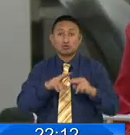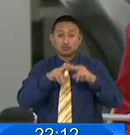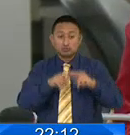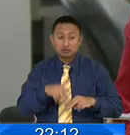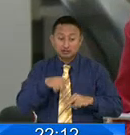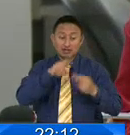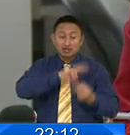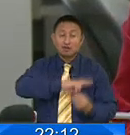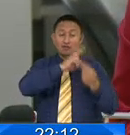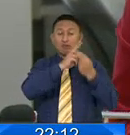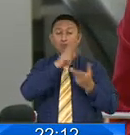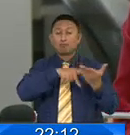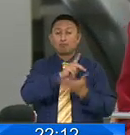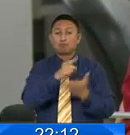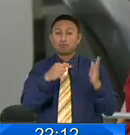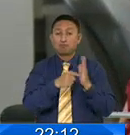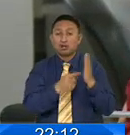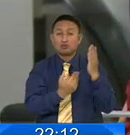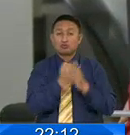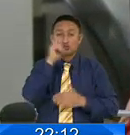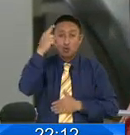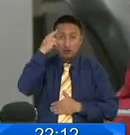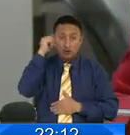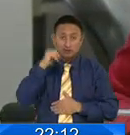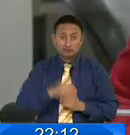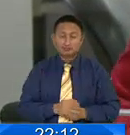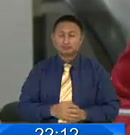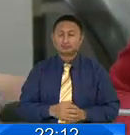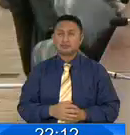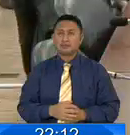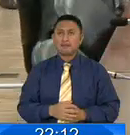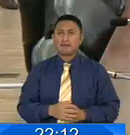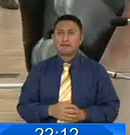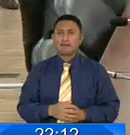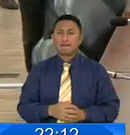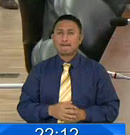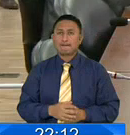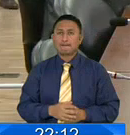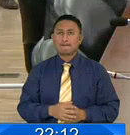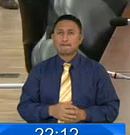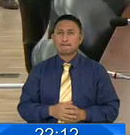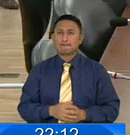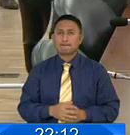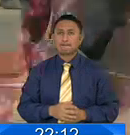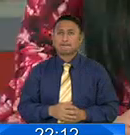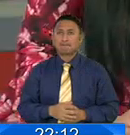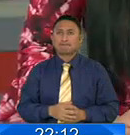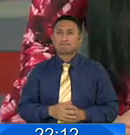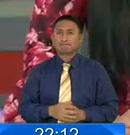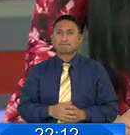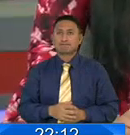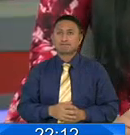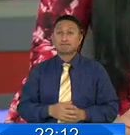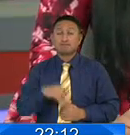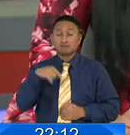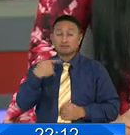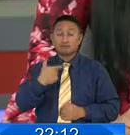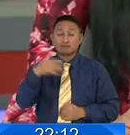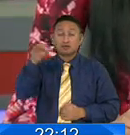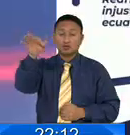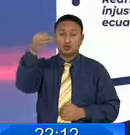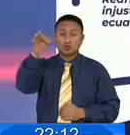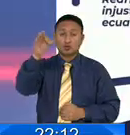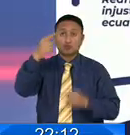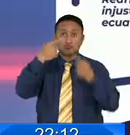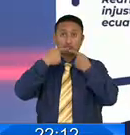reformas tributarias del nuevo gobierno, entre otros temas importantes, informó Marilyn Jaramillo. Mediante ese documento